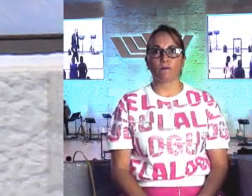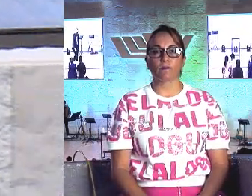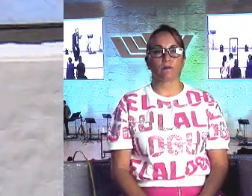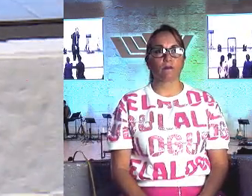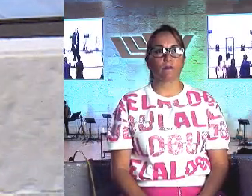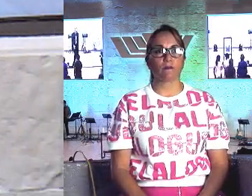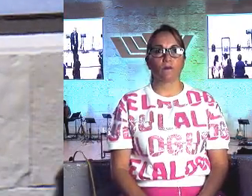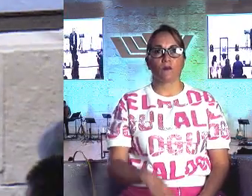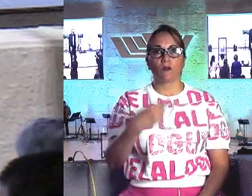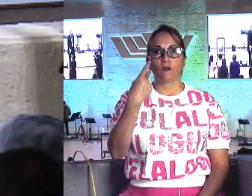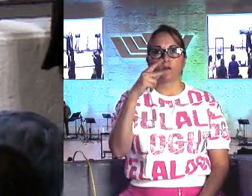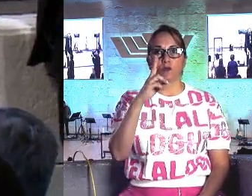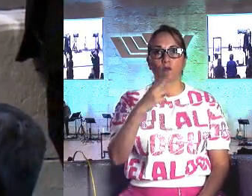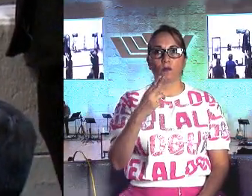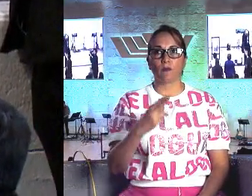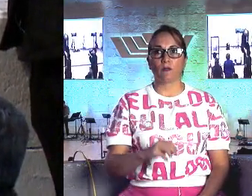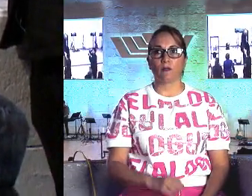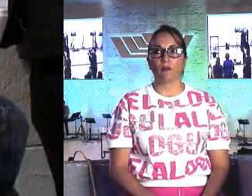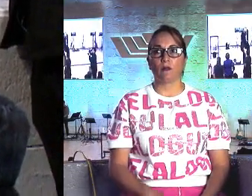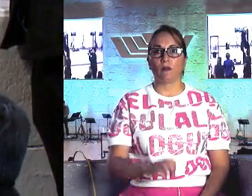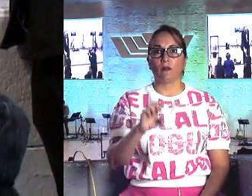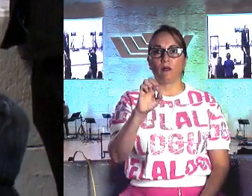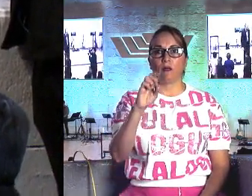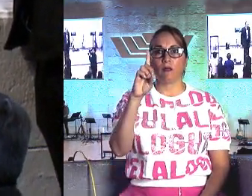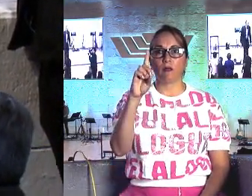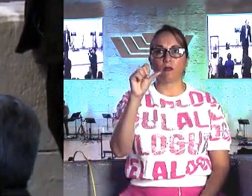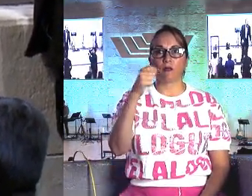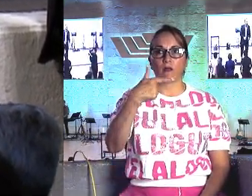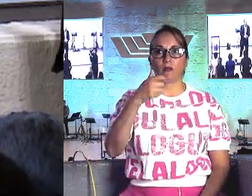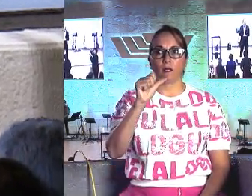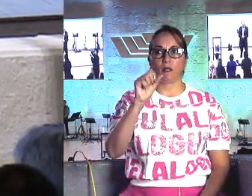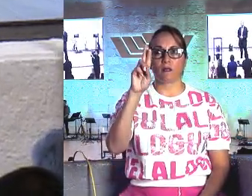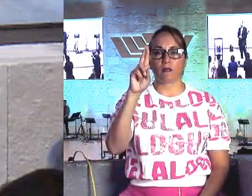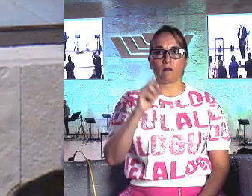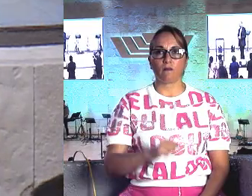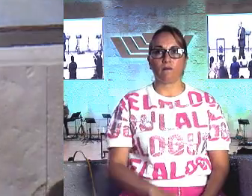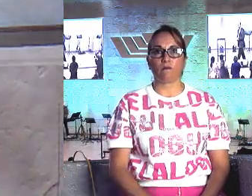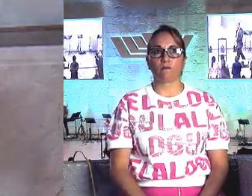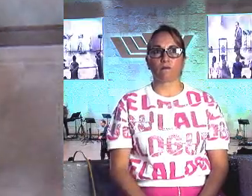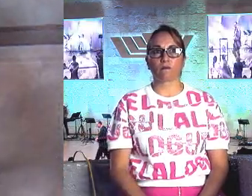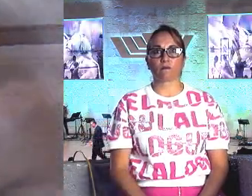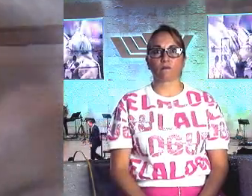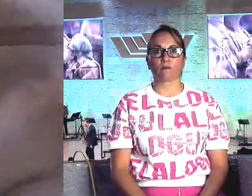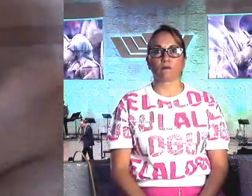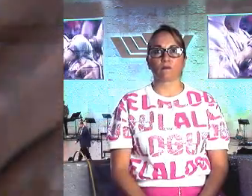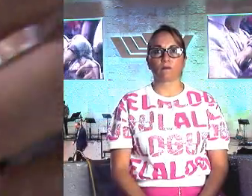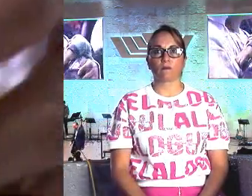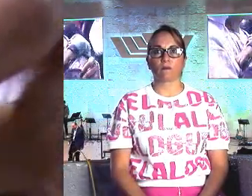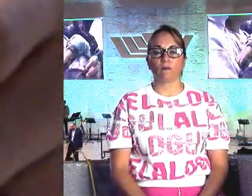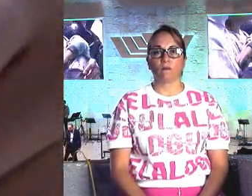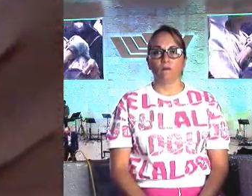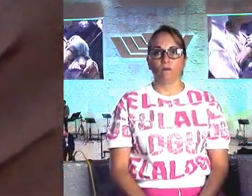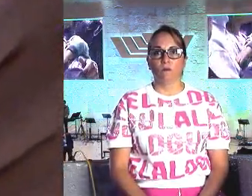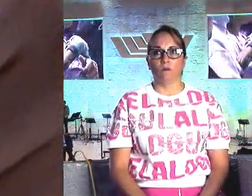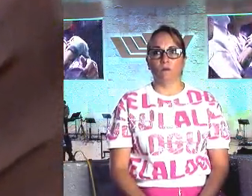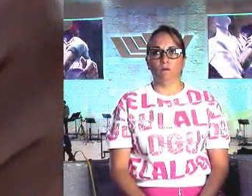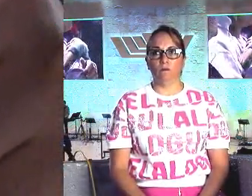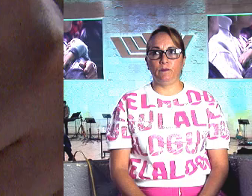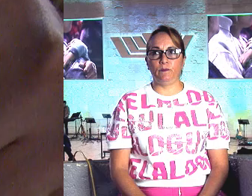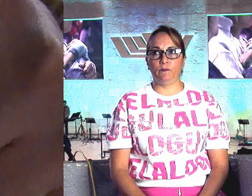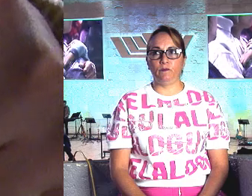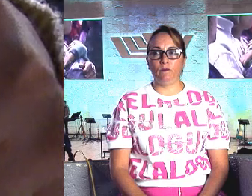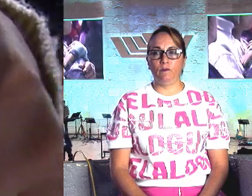tu nombre es? Edgar, Dios te bendiga, Edgar. Aquí tenemos otra jovencita. ¿Tu nombre